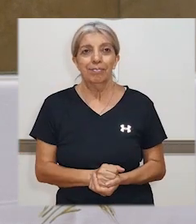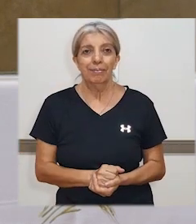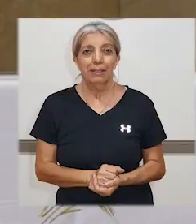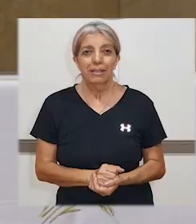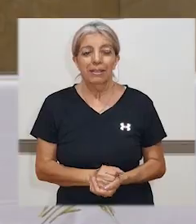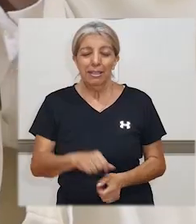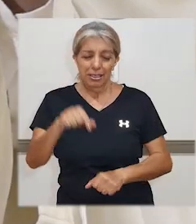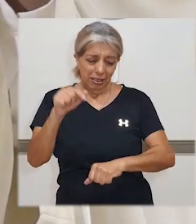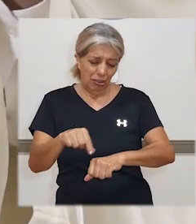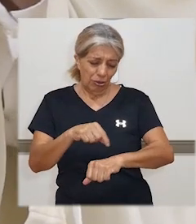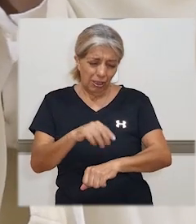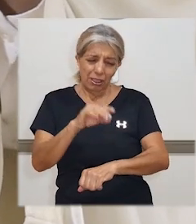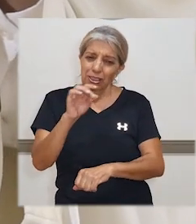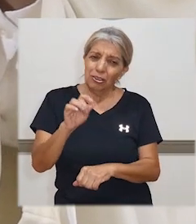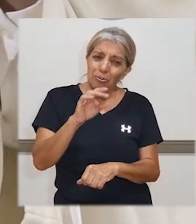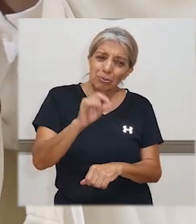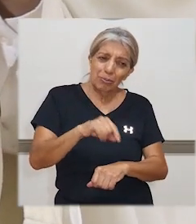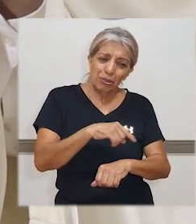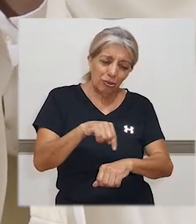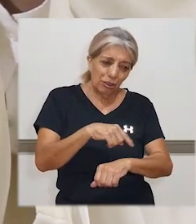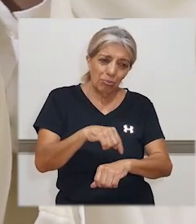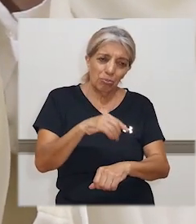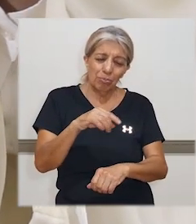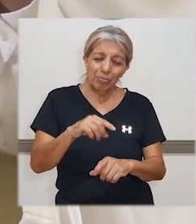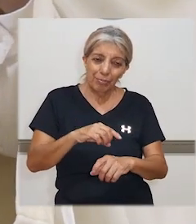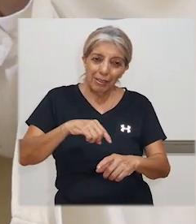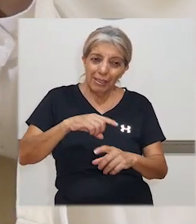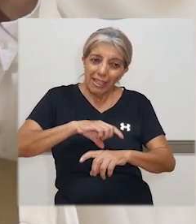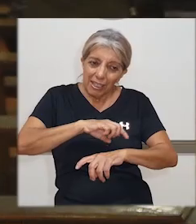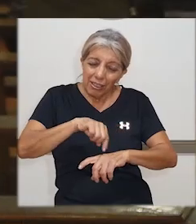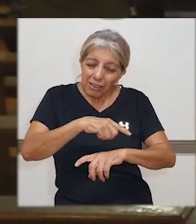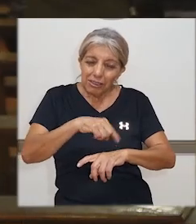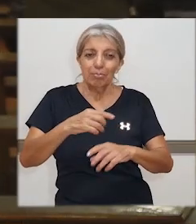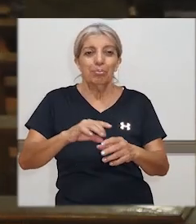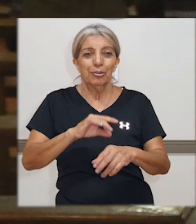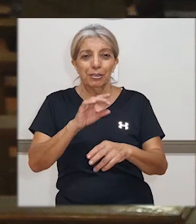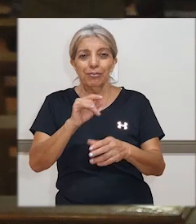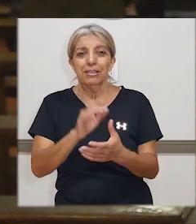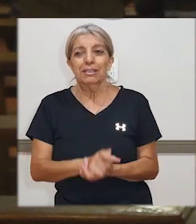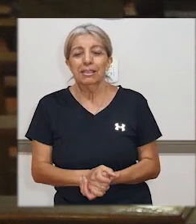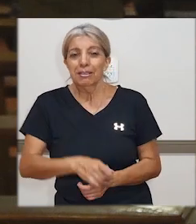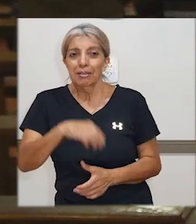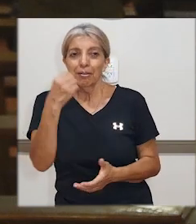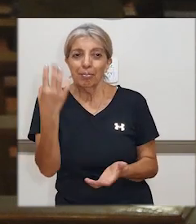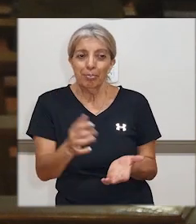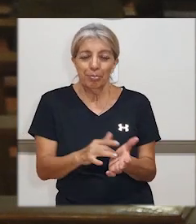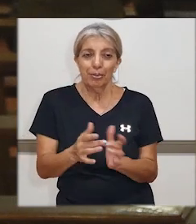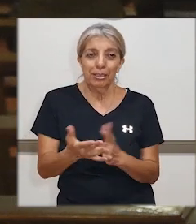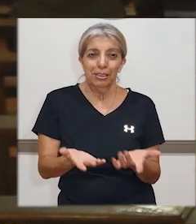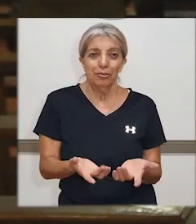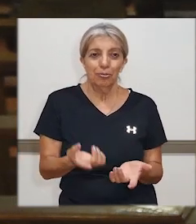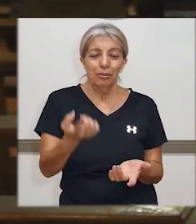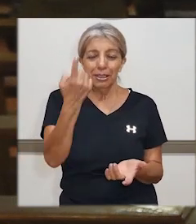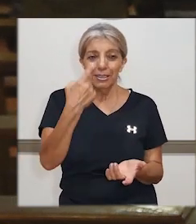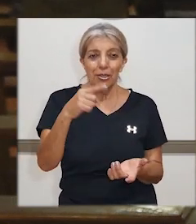este tiempo en que Cristo, nuestra Pascua, ha sido inmolado. Porque Él es el verdadero Cordero que quitó